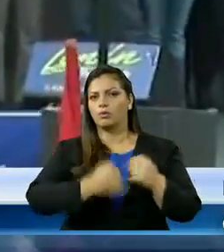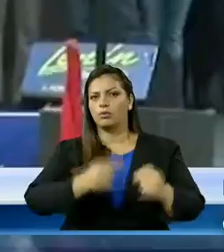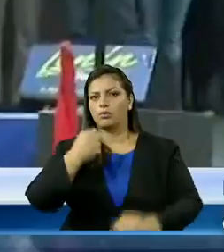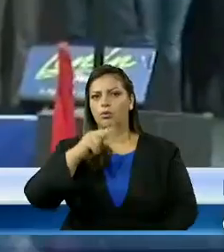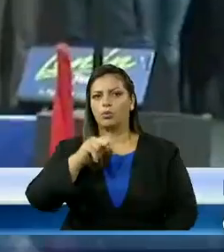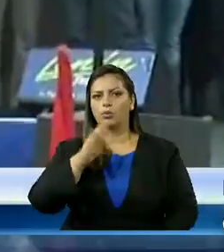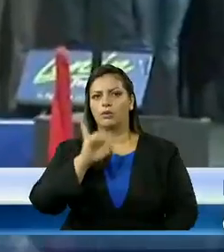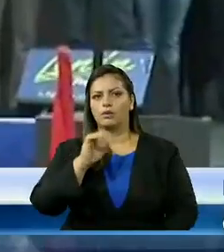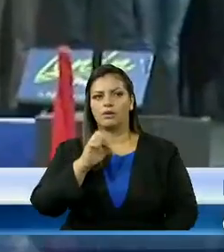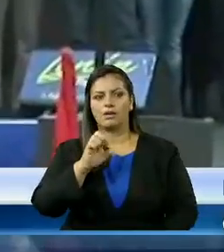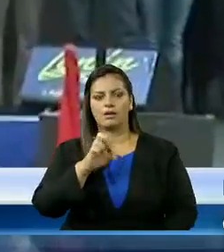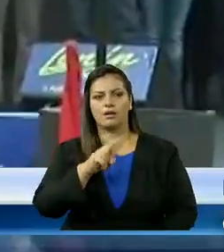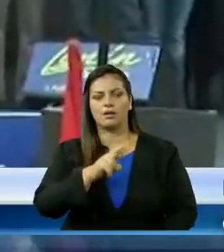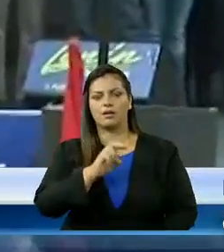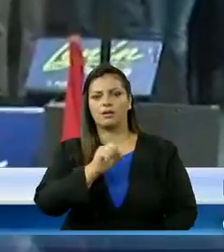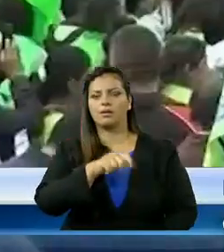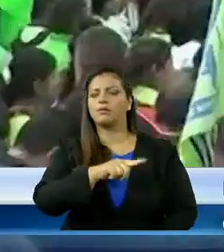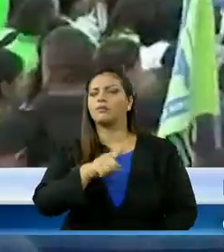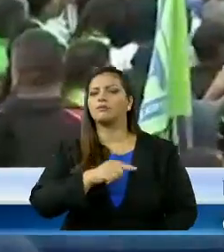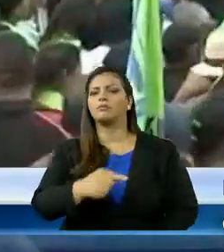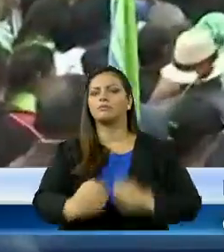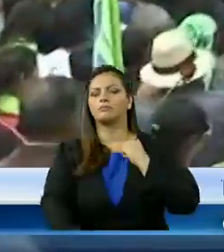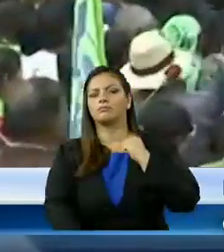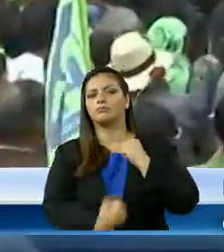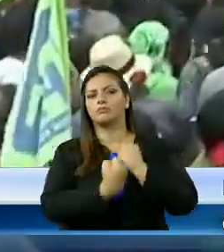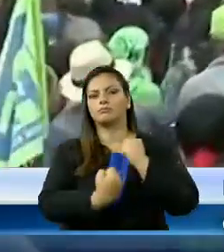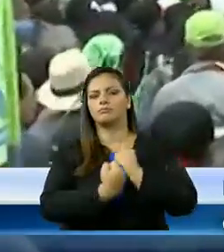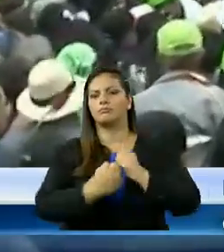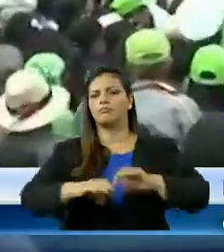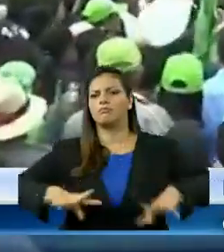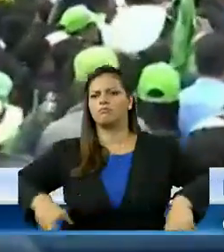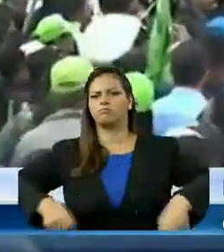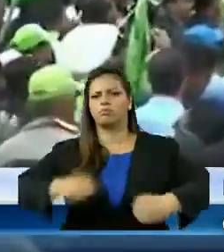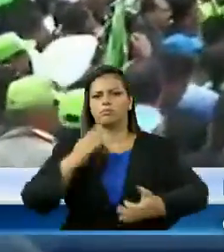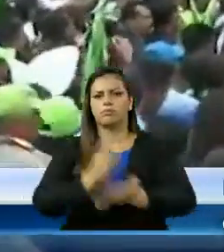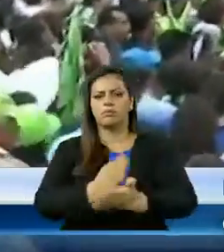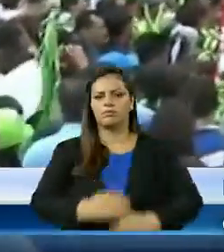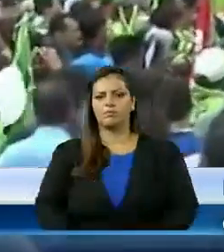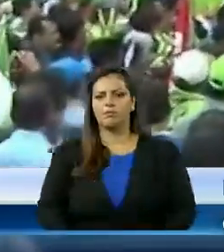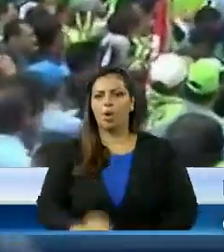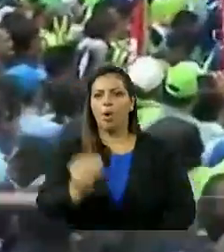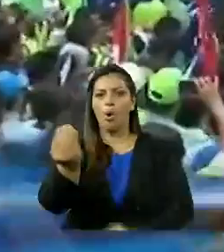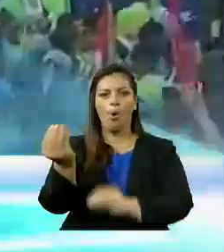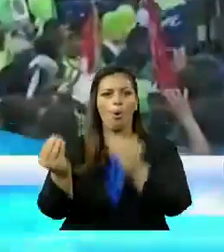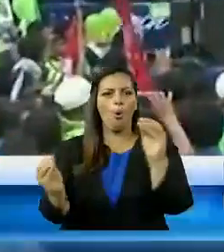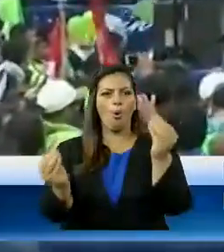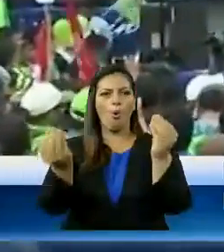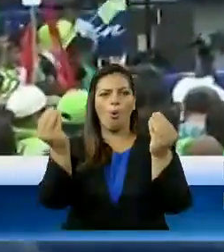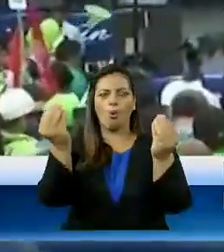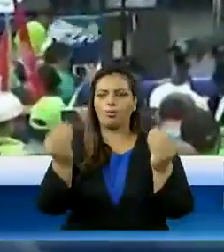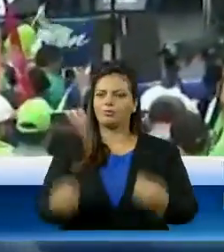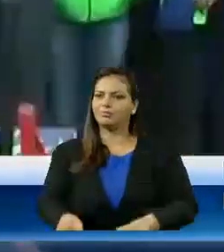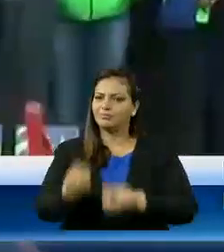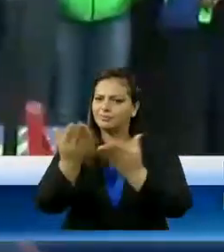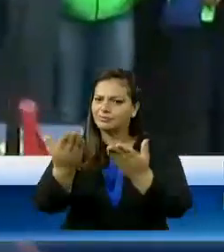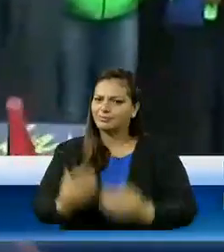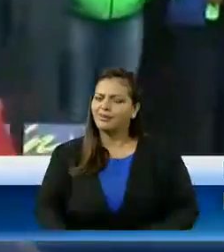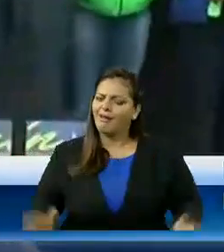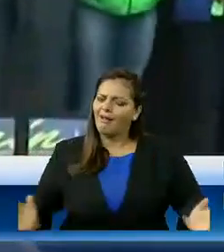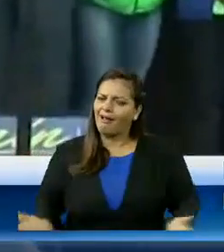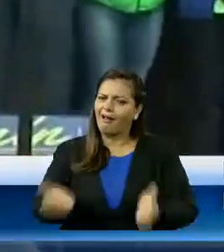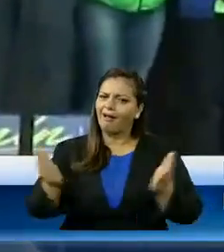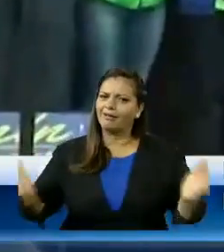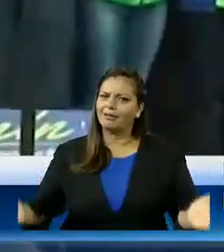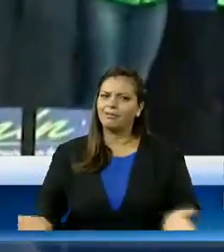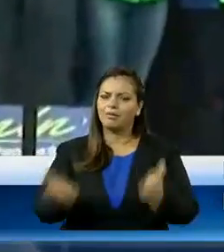cirugía mayor a la corrupción hizo un llamado a los jóvenes a no apartarse de la honestidad la